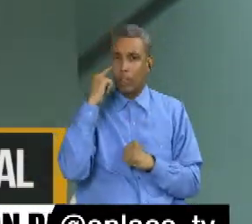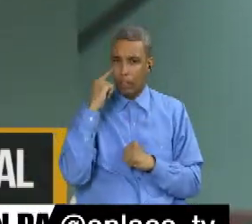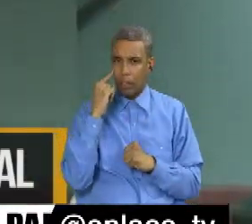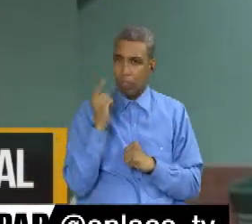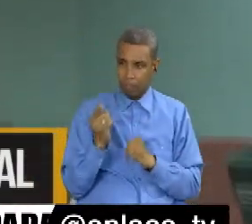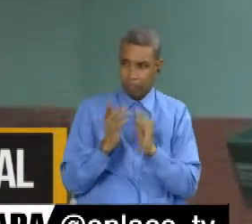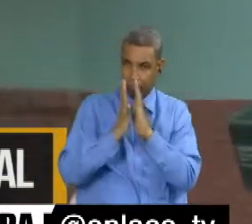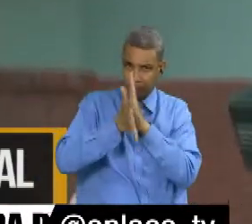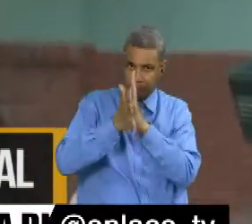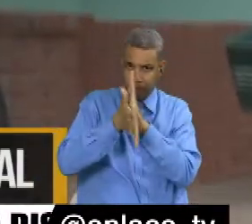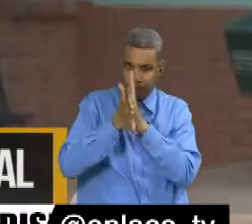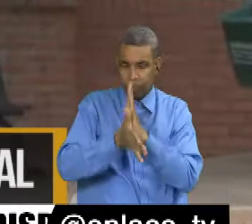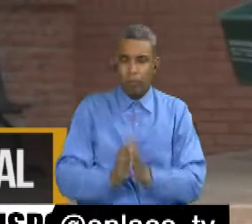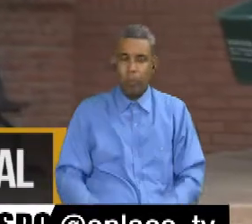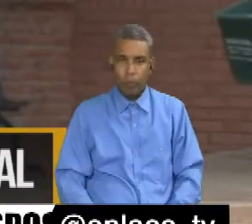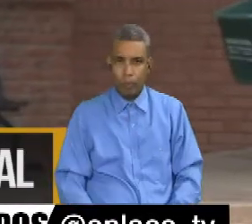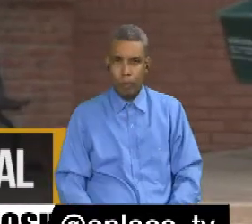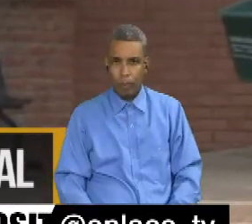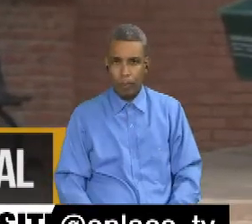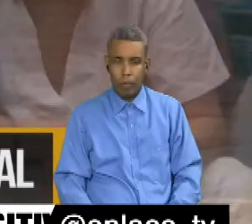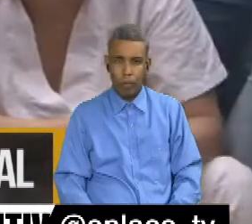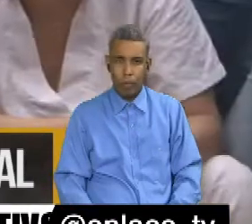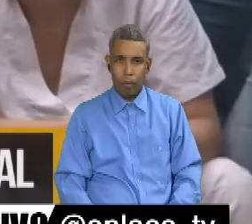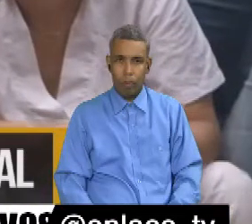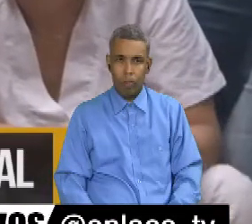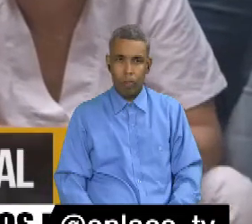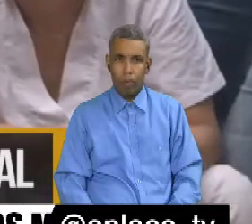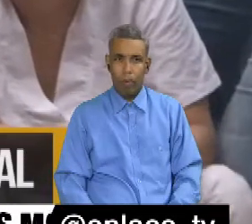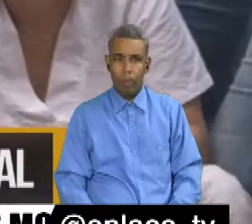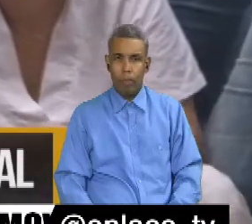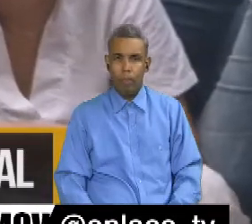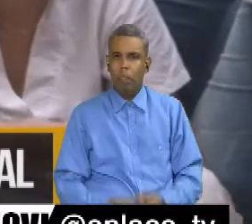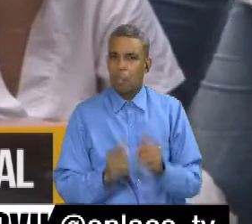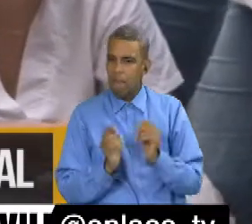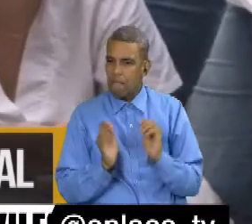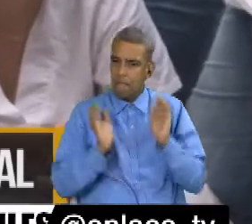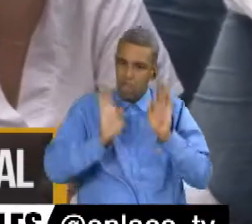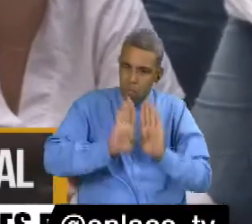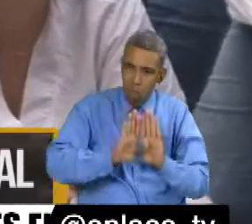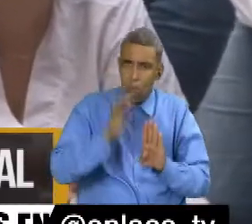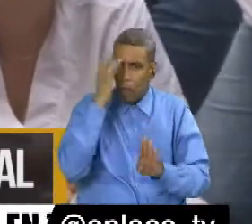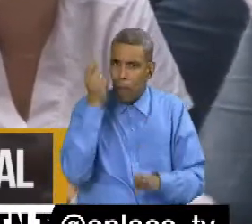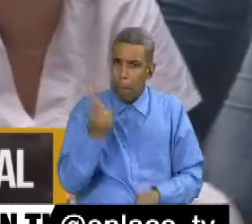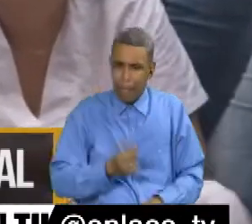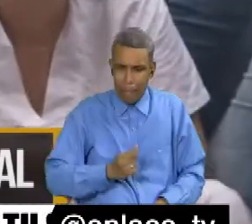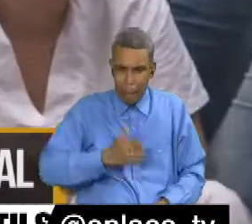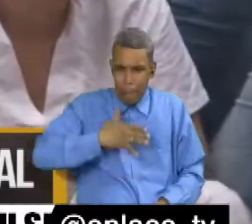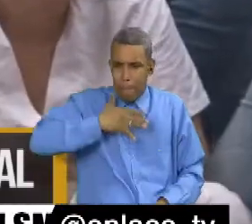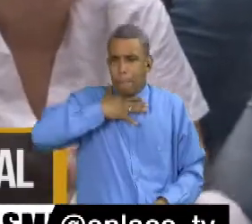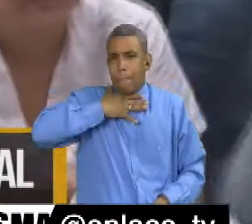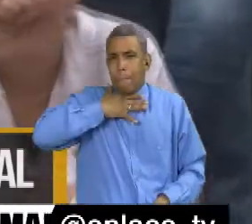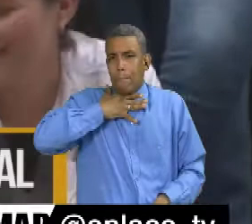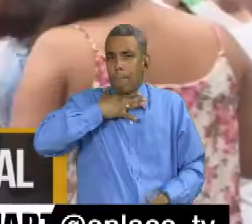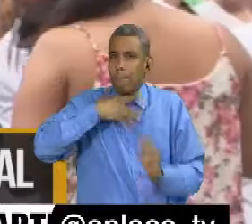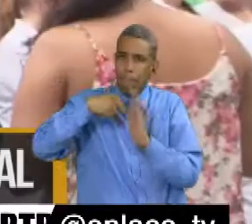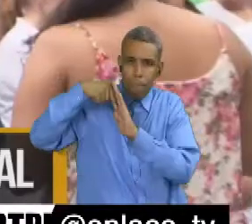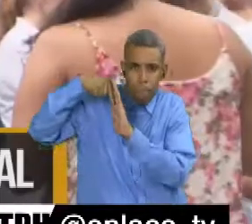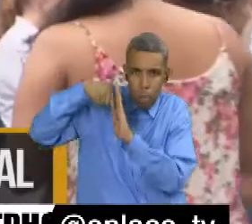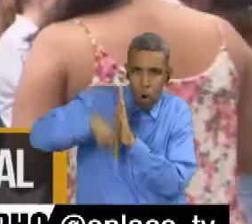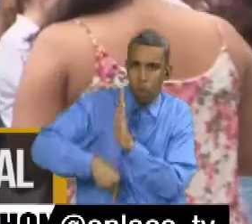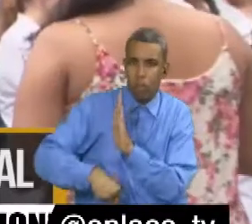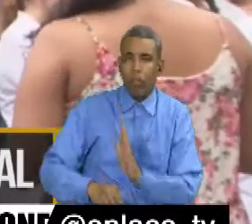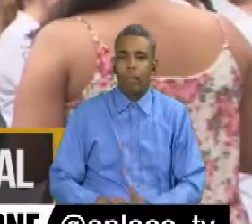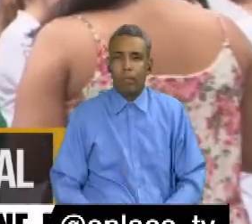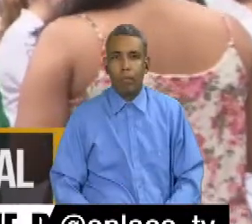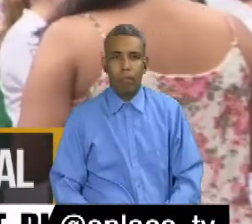del municipio de Yondó, que en las últimas horas cerró sus puertas tras el gran déficit presupuestal que presenta el mismo. El día de hoy